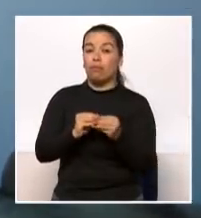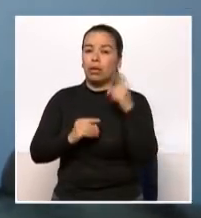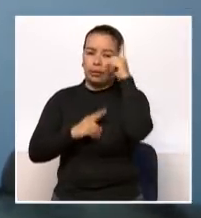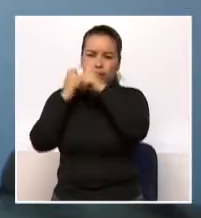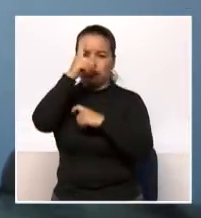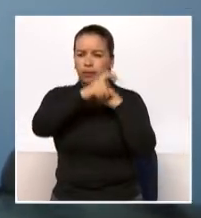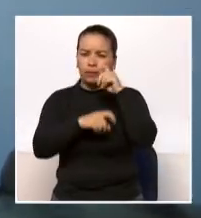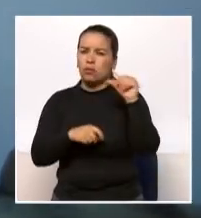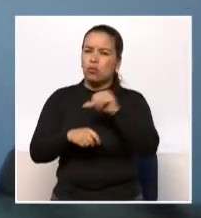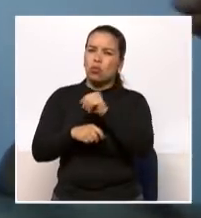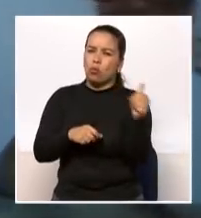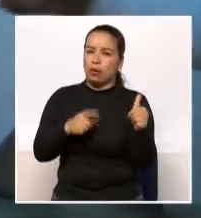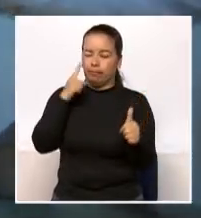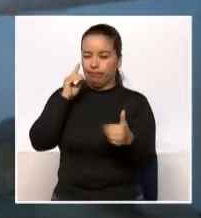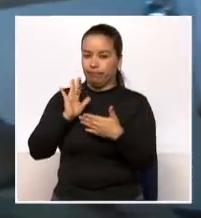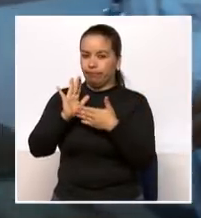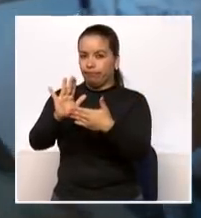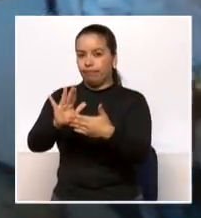que,